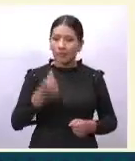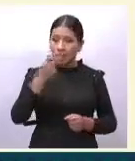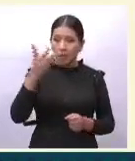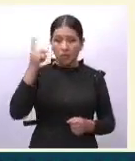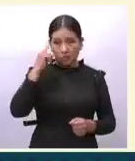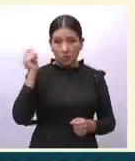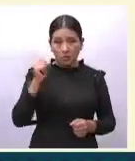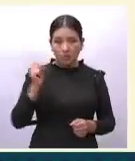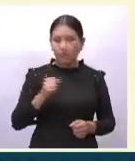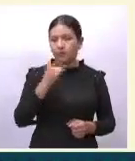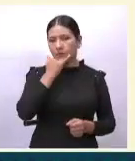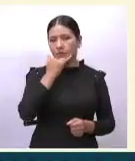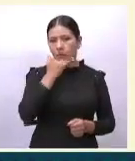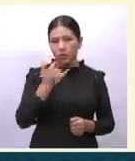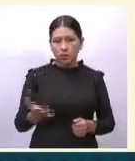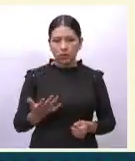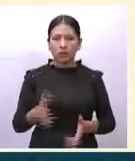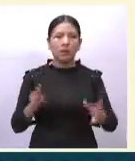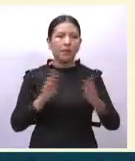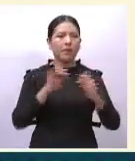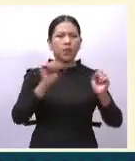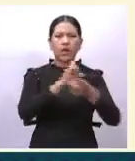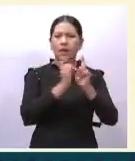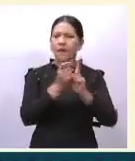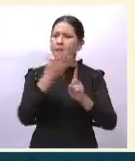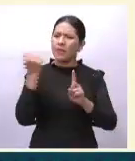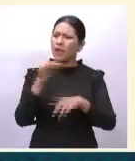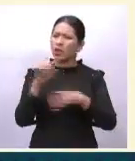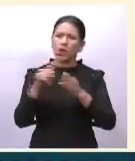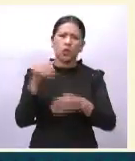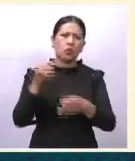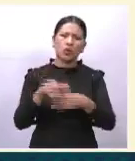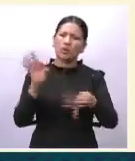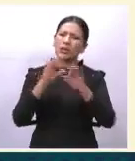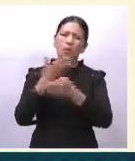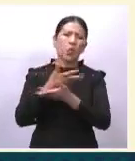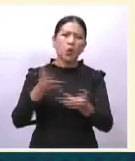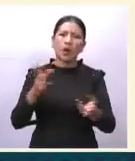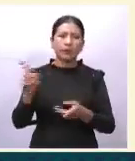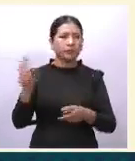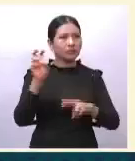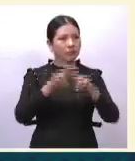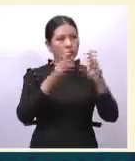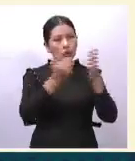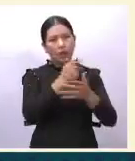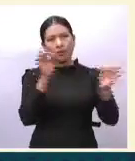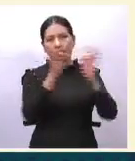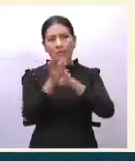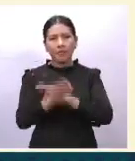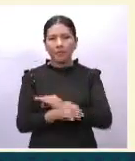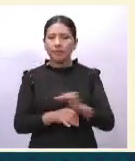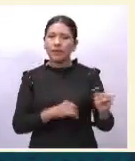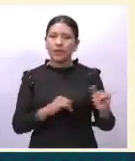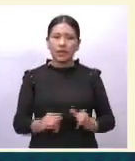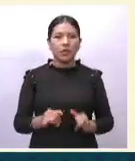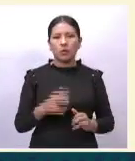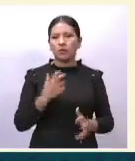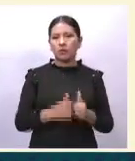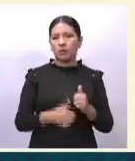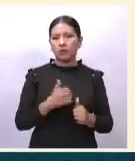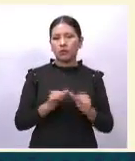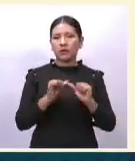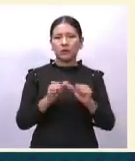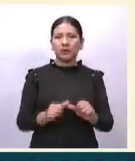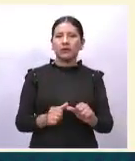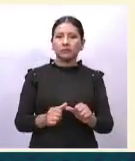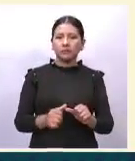equivocados. Pueden cambiar ahí quienes sean. Mañana votación, elección, cualquiera puede entrar ahí. Igualito no vas a resolver el problema. Y